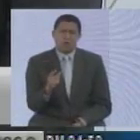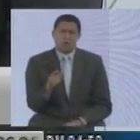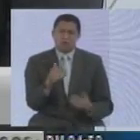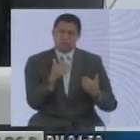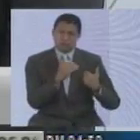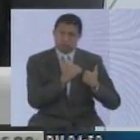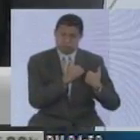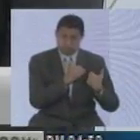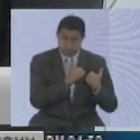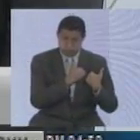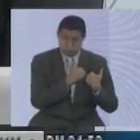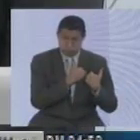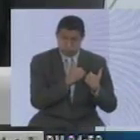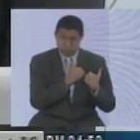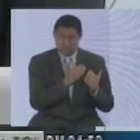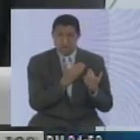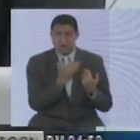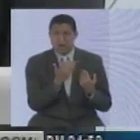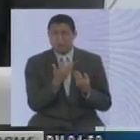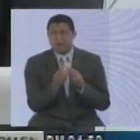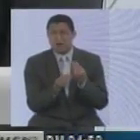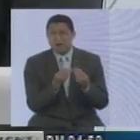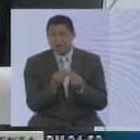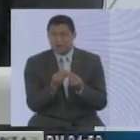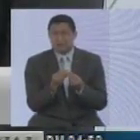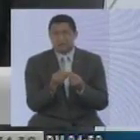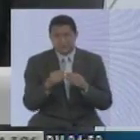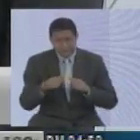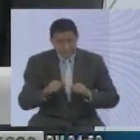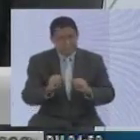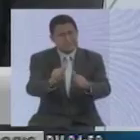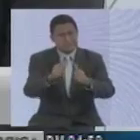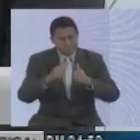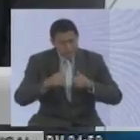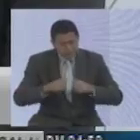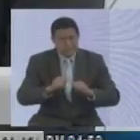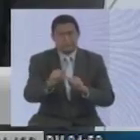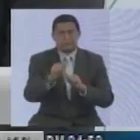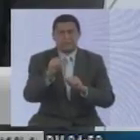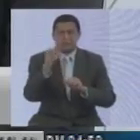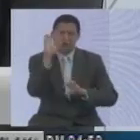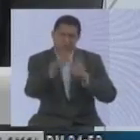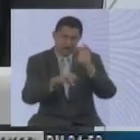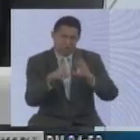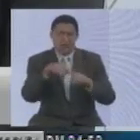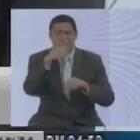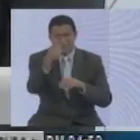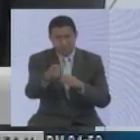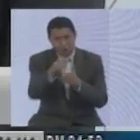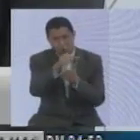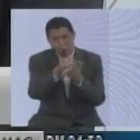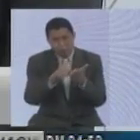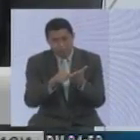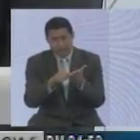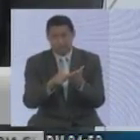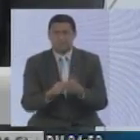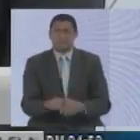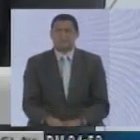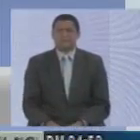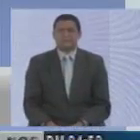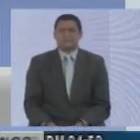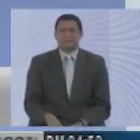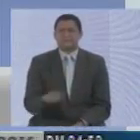encargan de hacer lo que es la rehabilitación de ese paciente operado por dos cirugías